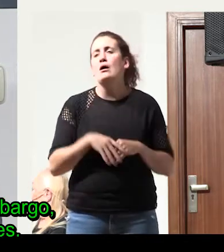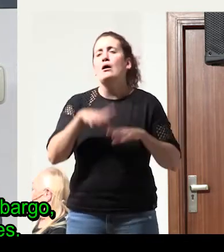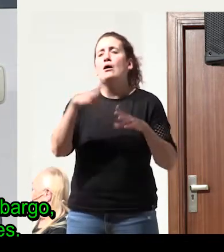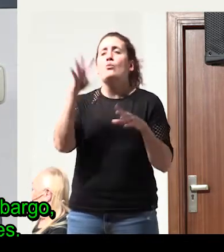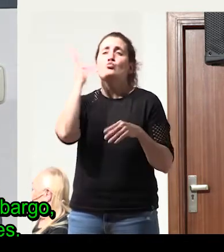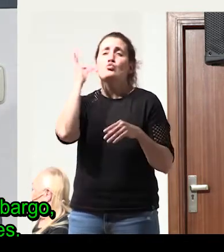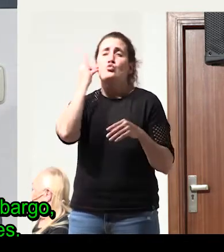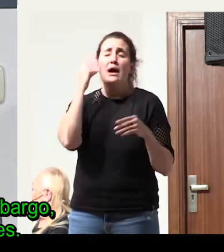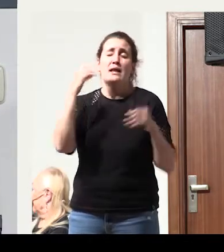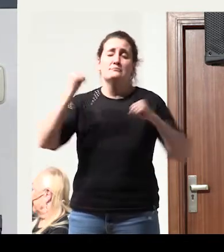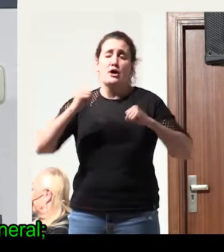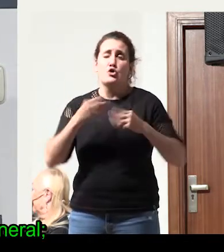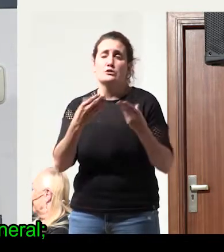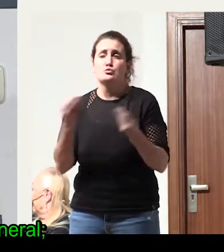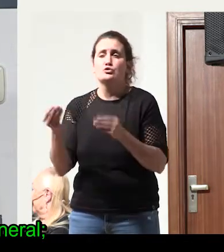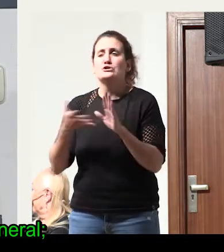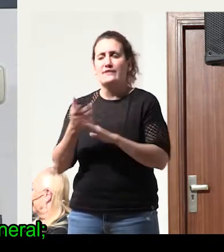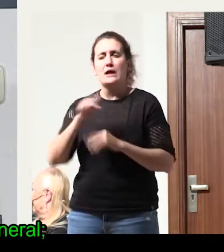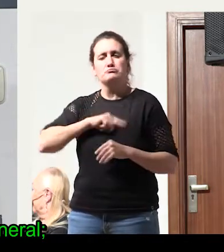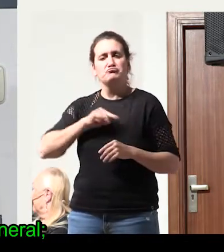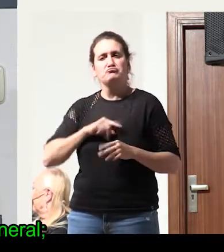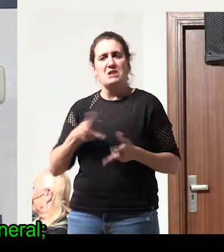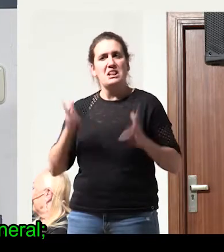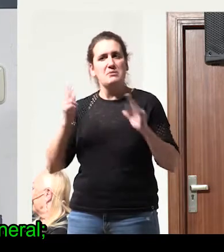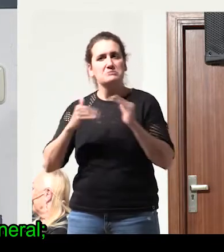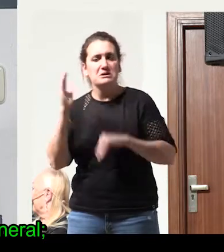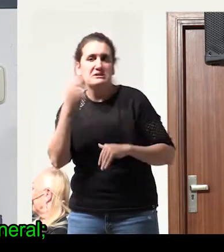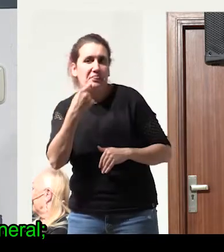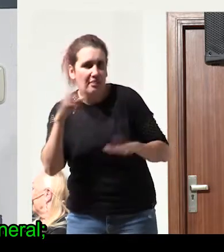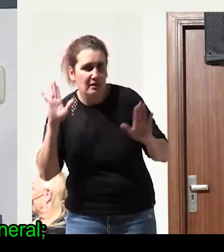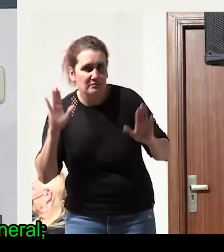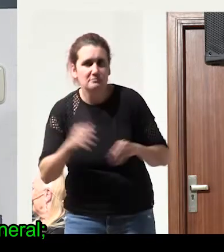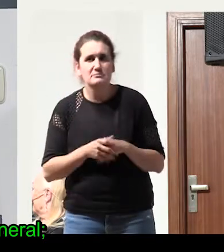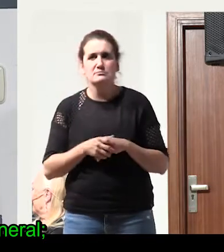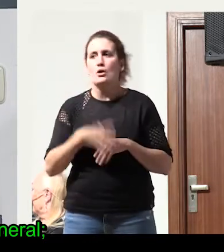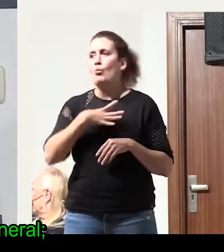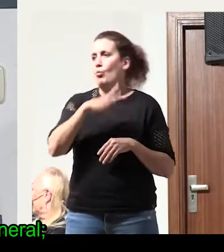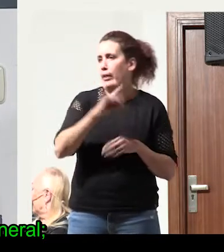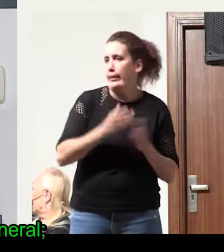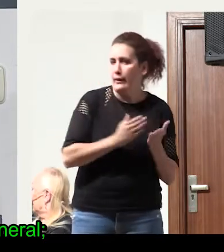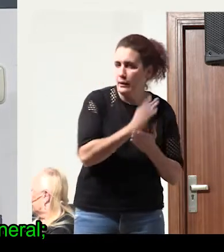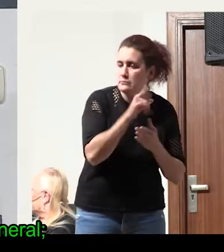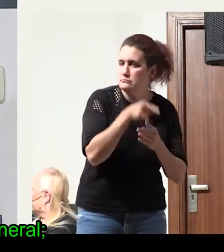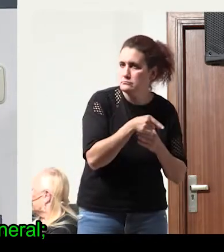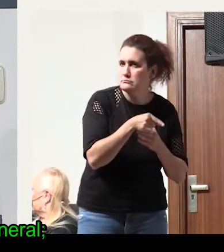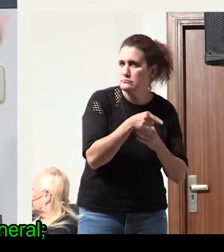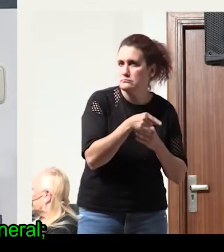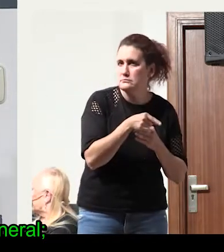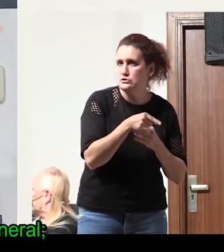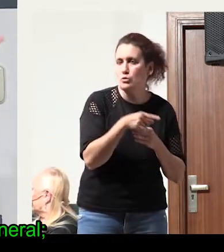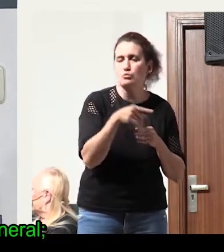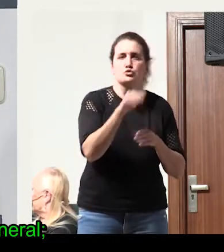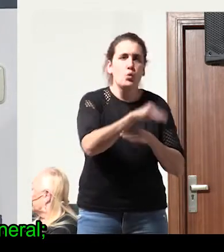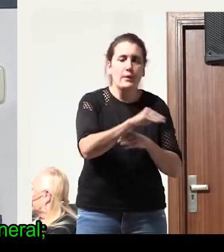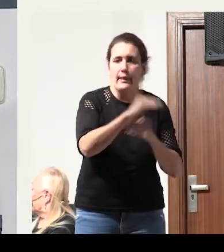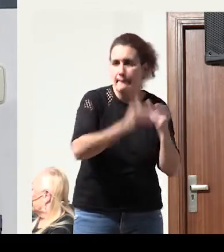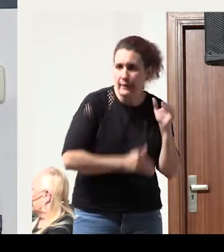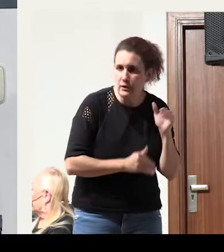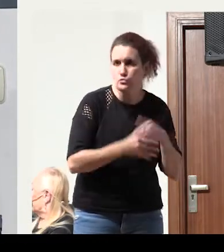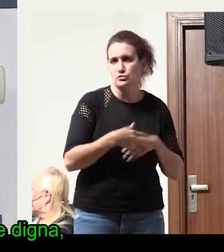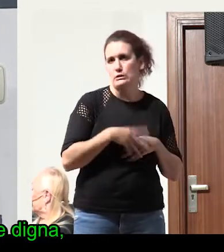que se sienten más libres, ¿no? Pues han podido tener eso, menos, ahora cuidan menos, en